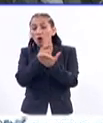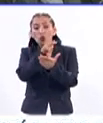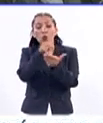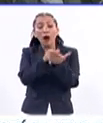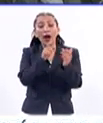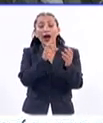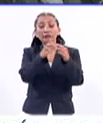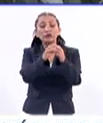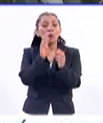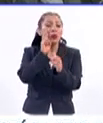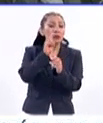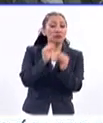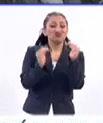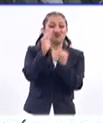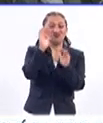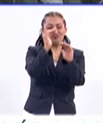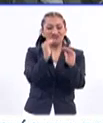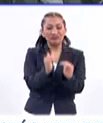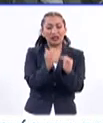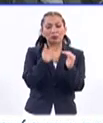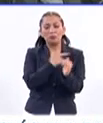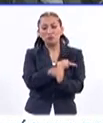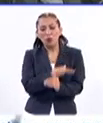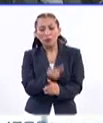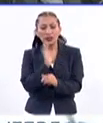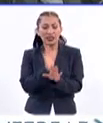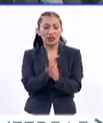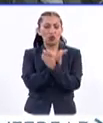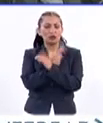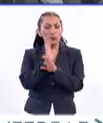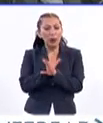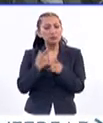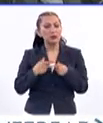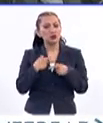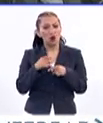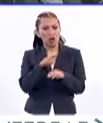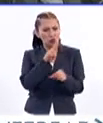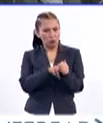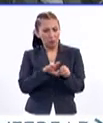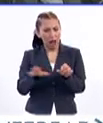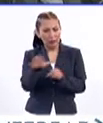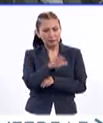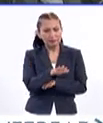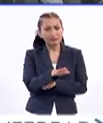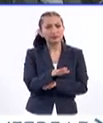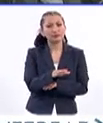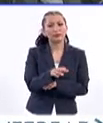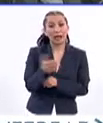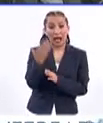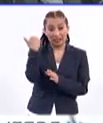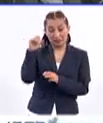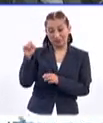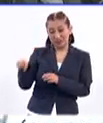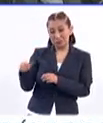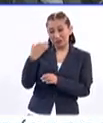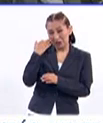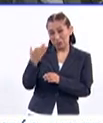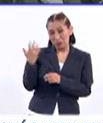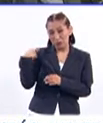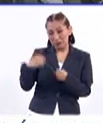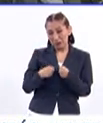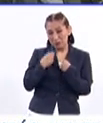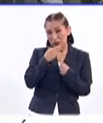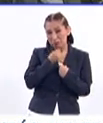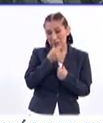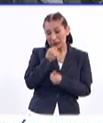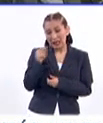círculos menos elitistas y hacer una educación más popular. Y aunque para esa época